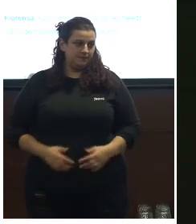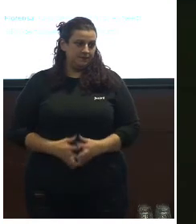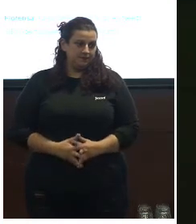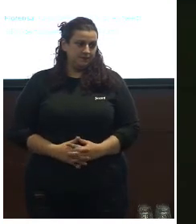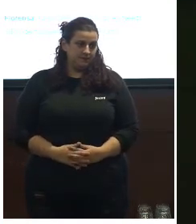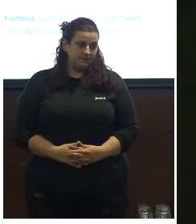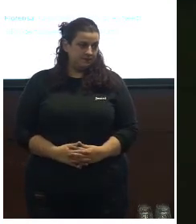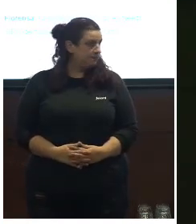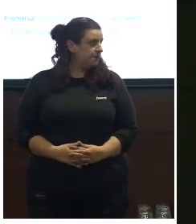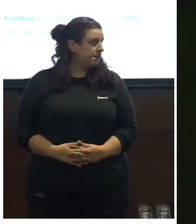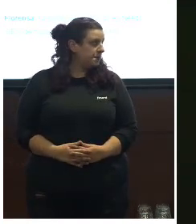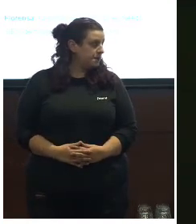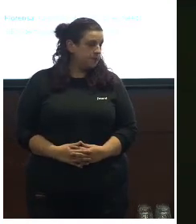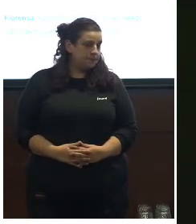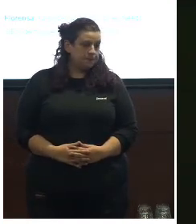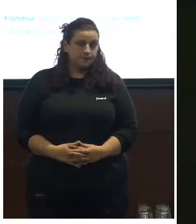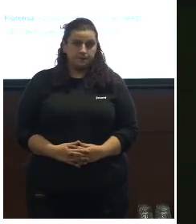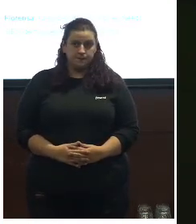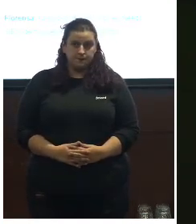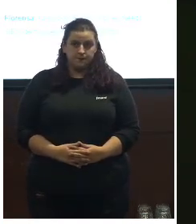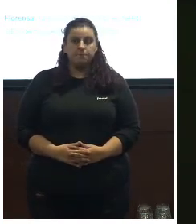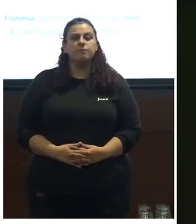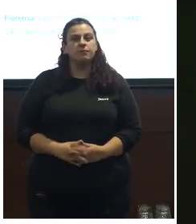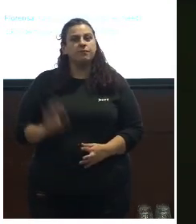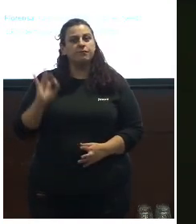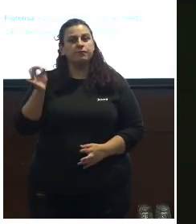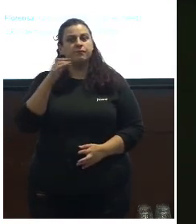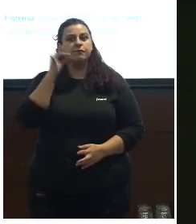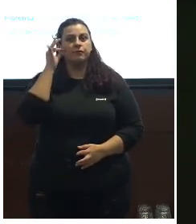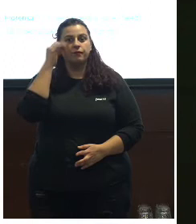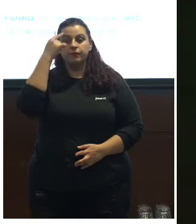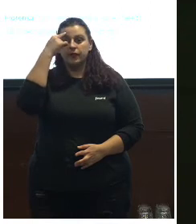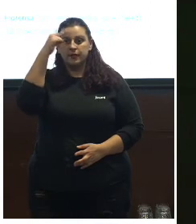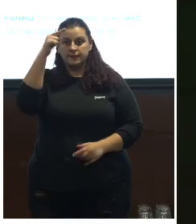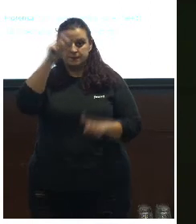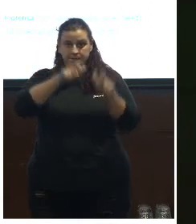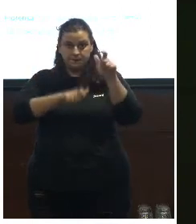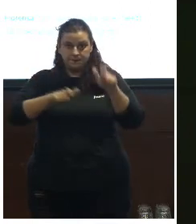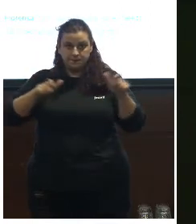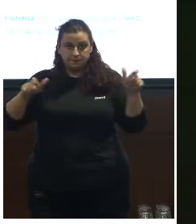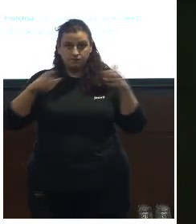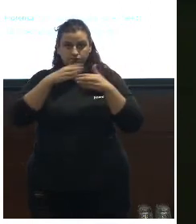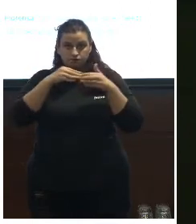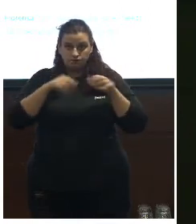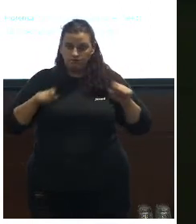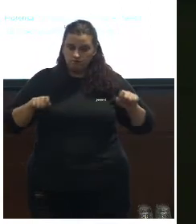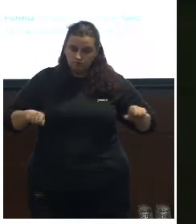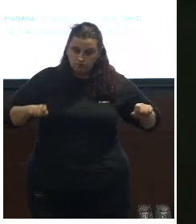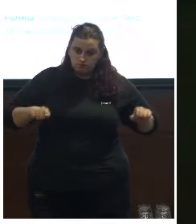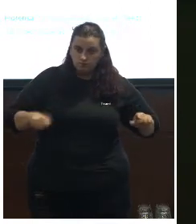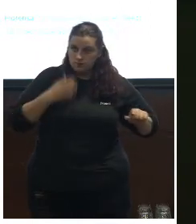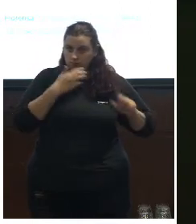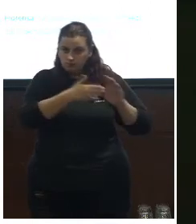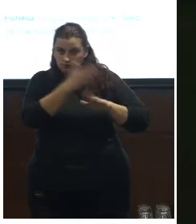Gerda, consciente de los retos a los que se enfrentan las personas usuarias de silla de ruedas cuando quieren